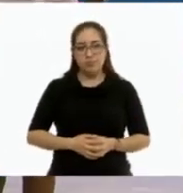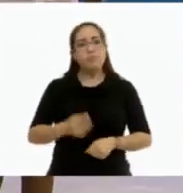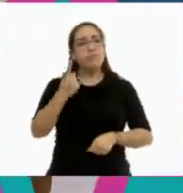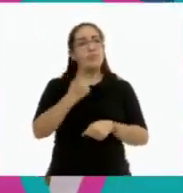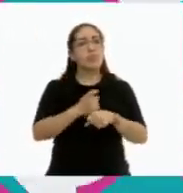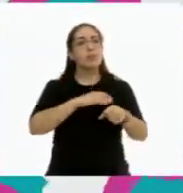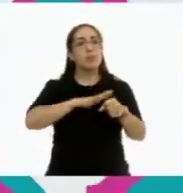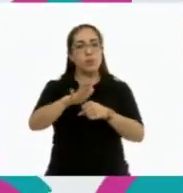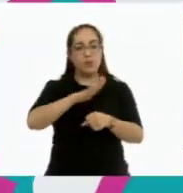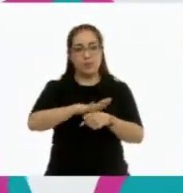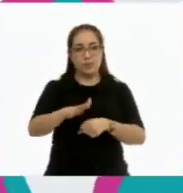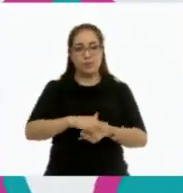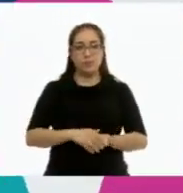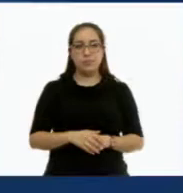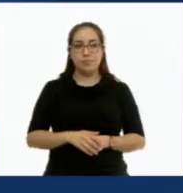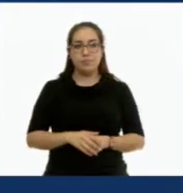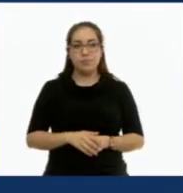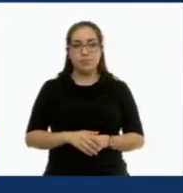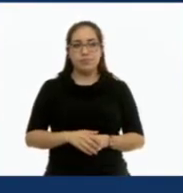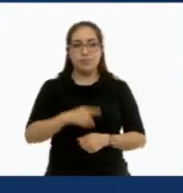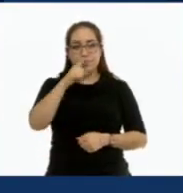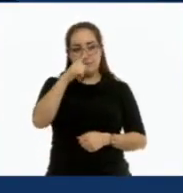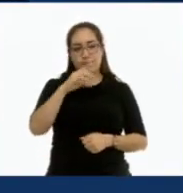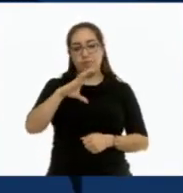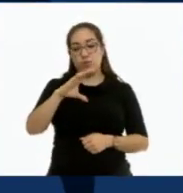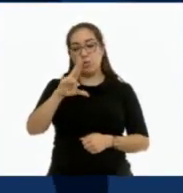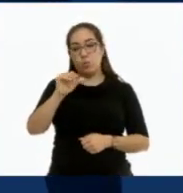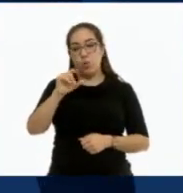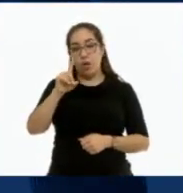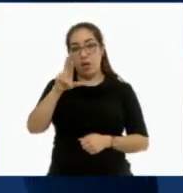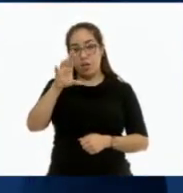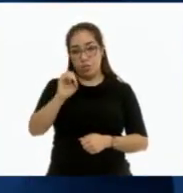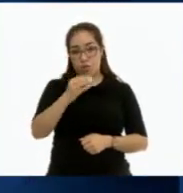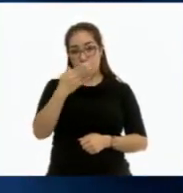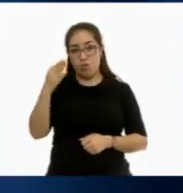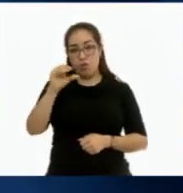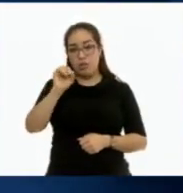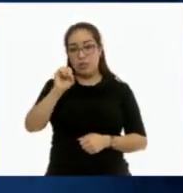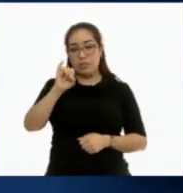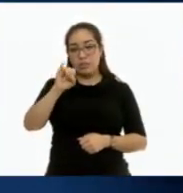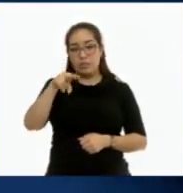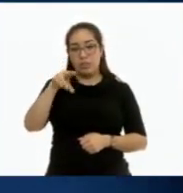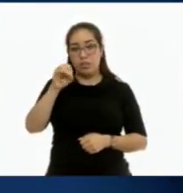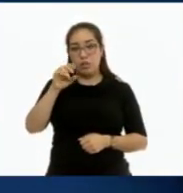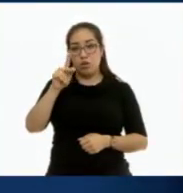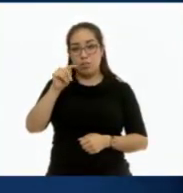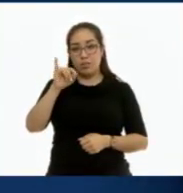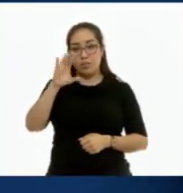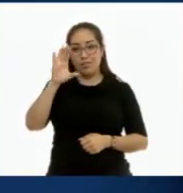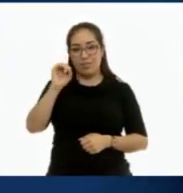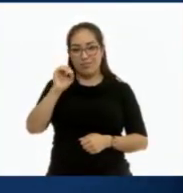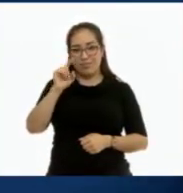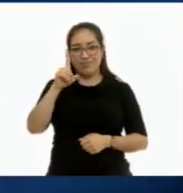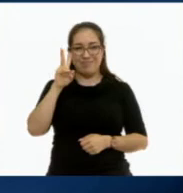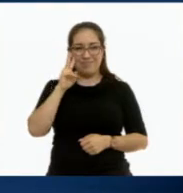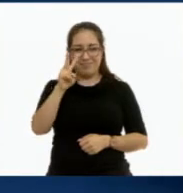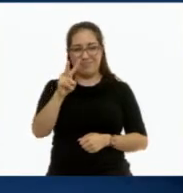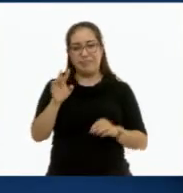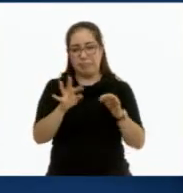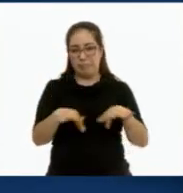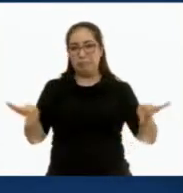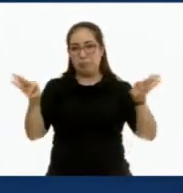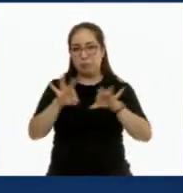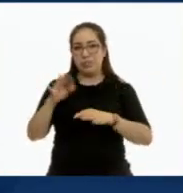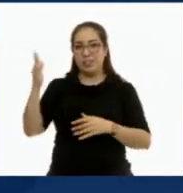el primero? El primero es el cuadro sinóptico. Muy bien. Bien, pues ahí tenemos unos puntos